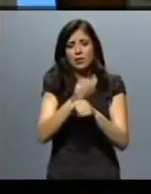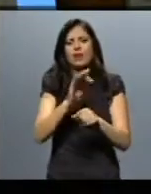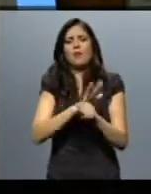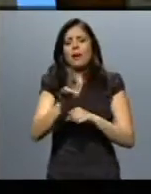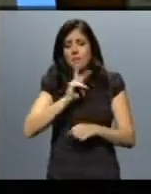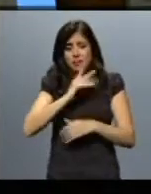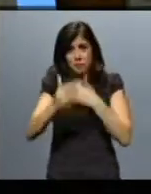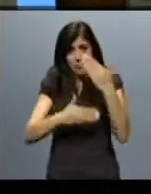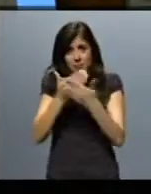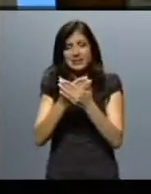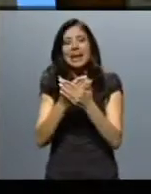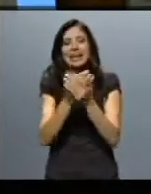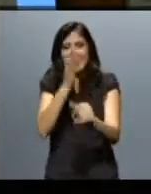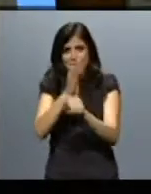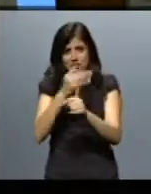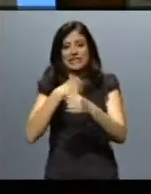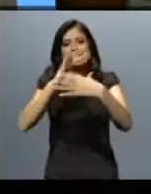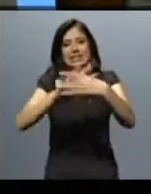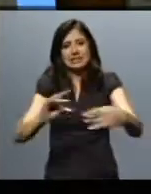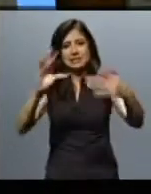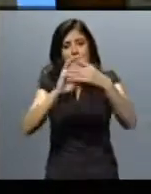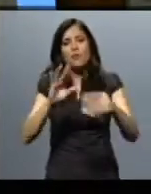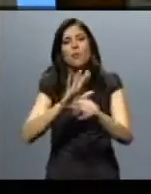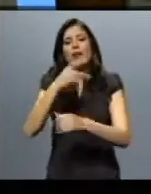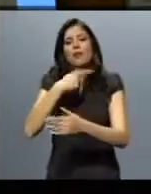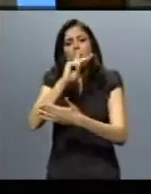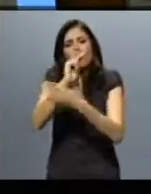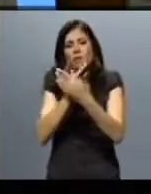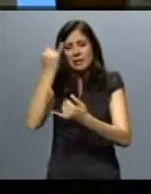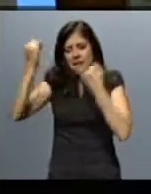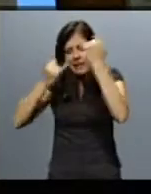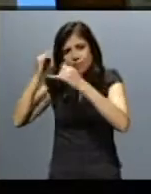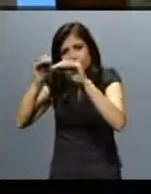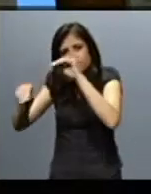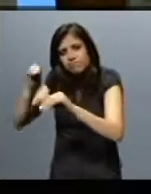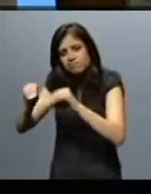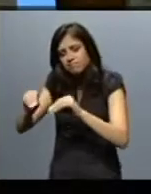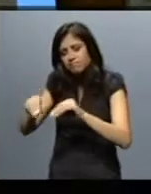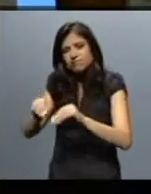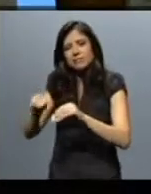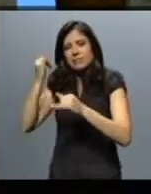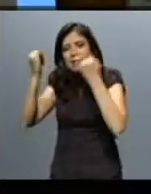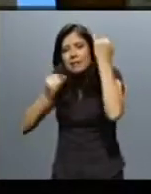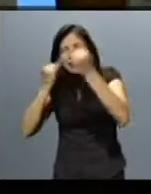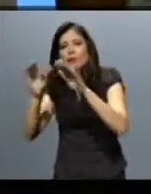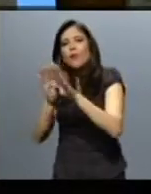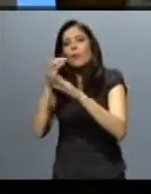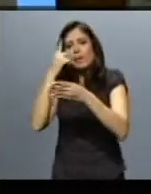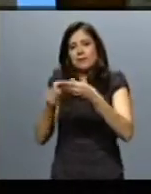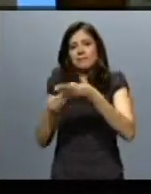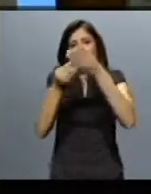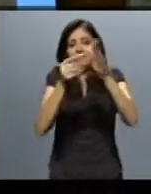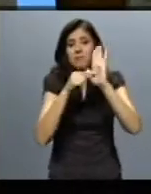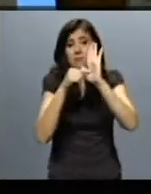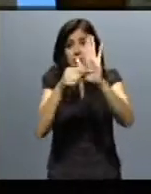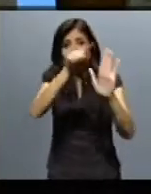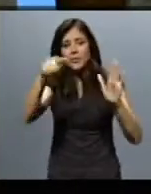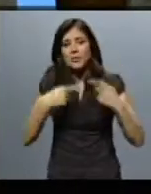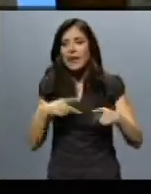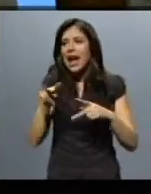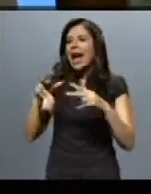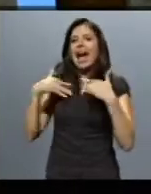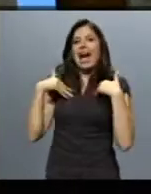las propuestas por eso te voy a decir cuáles son los programas que tengo ya estructurados que tengo ya trazados y que vamos a aplicar con toda